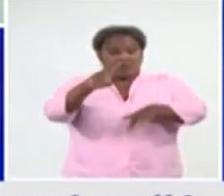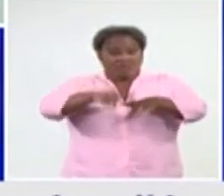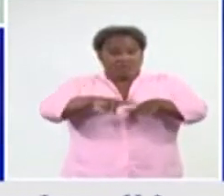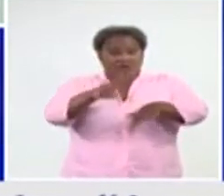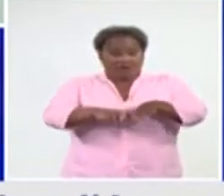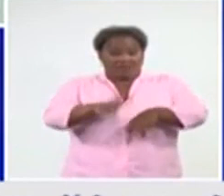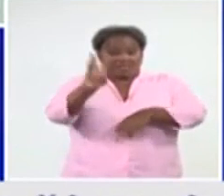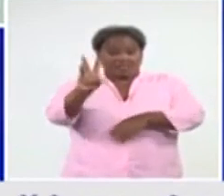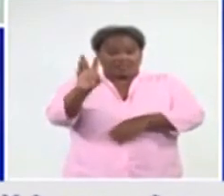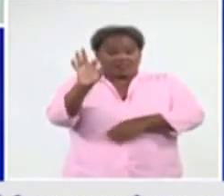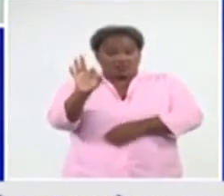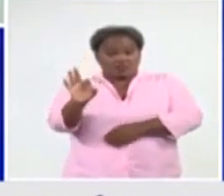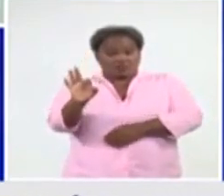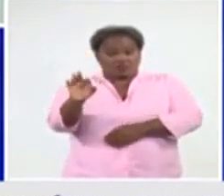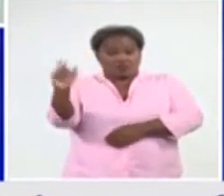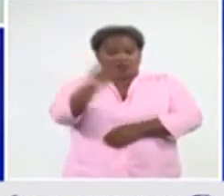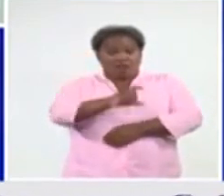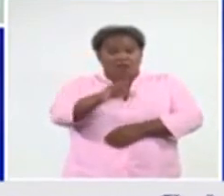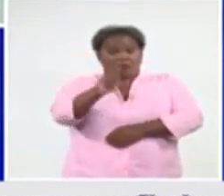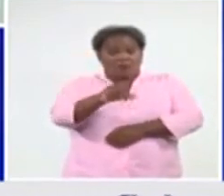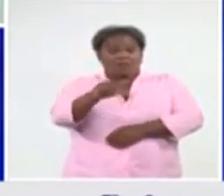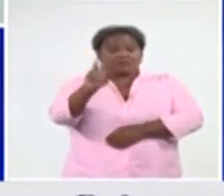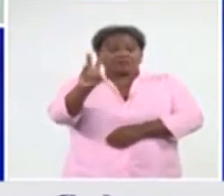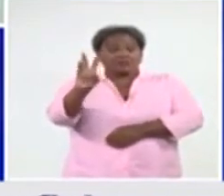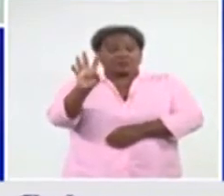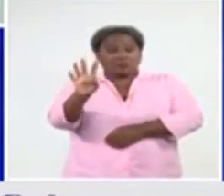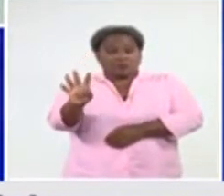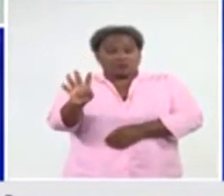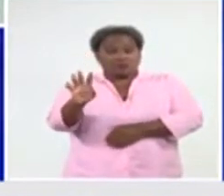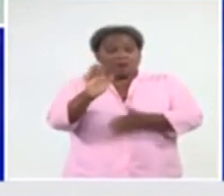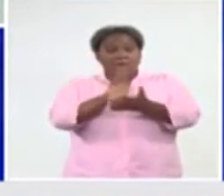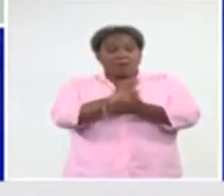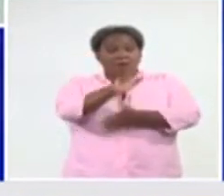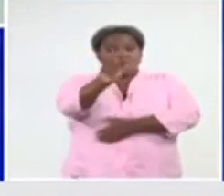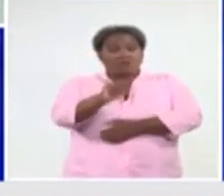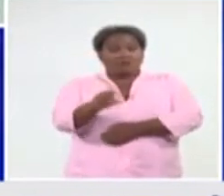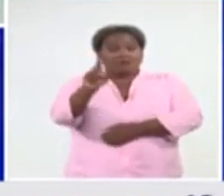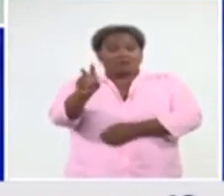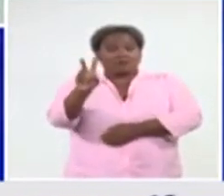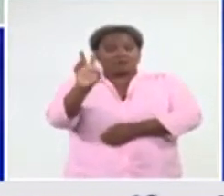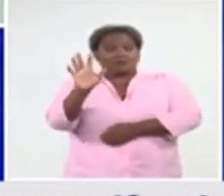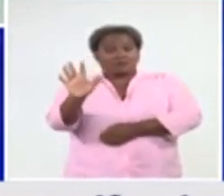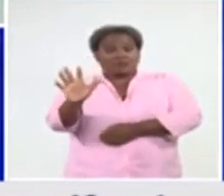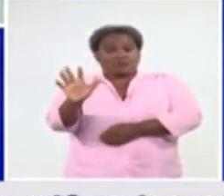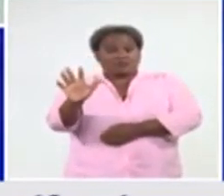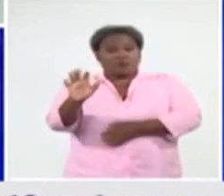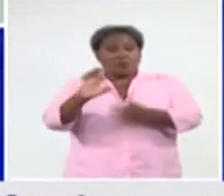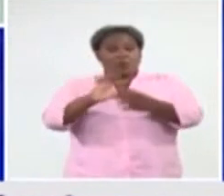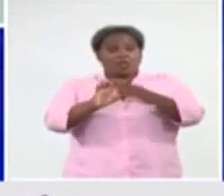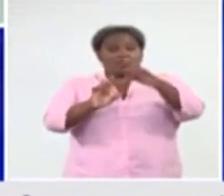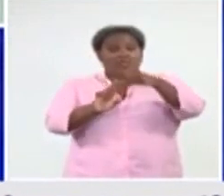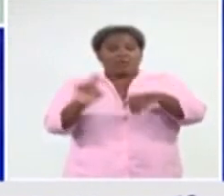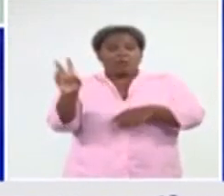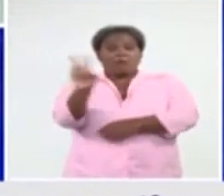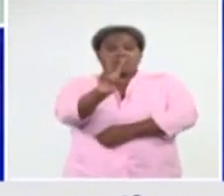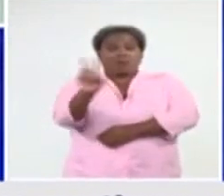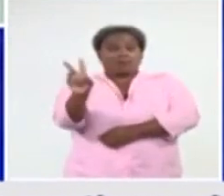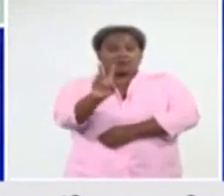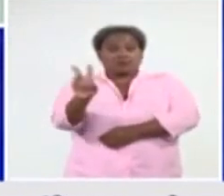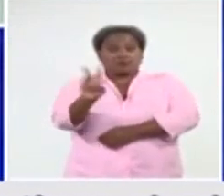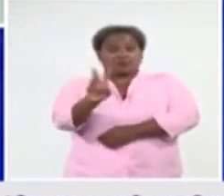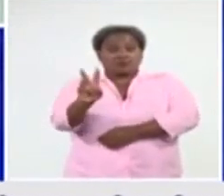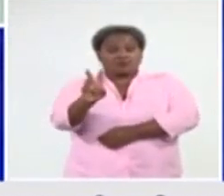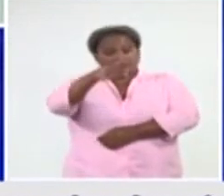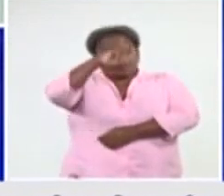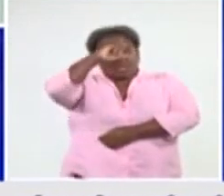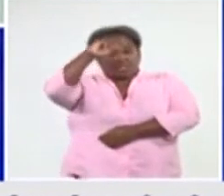38, Camagüey 34, Mayabeque 25, Guantánamo 22, Santi